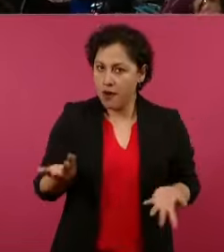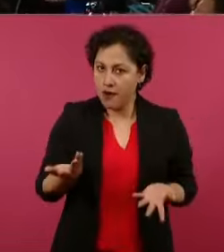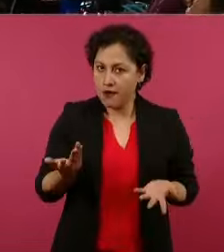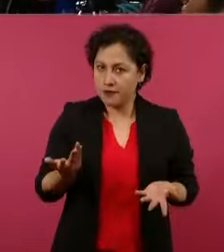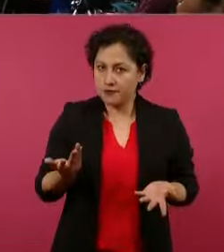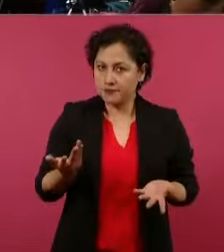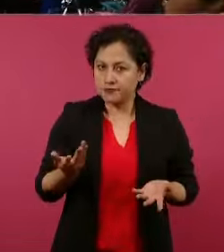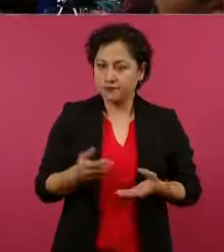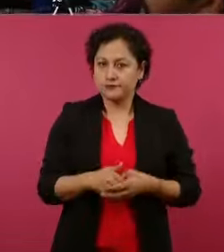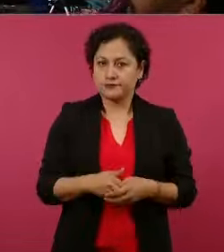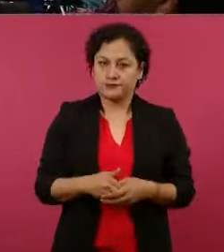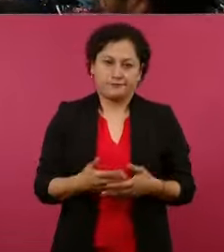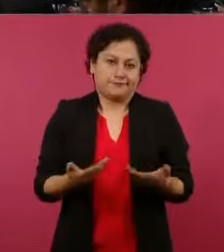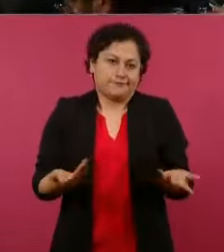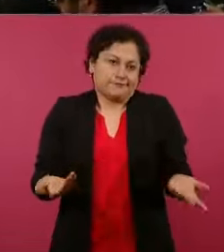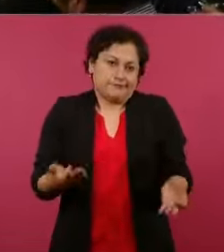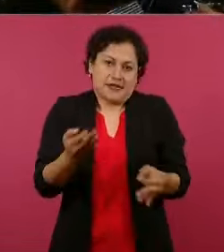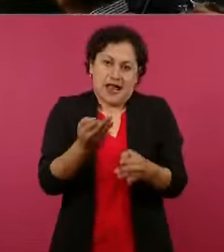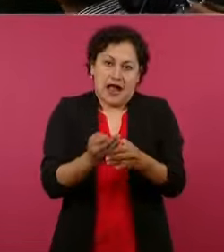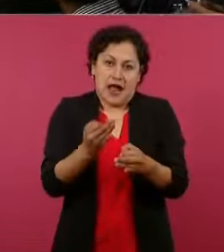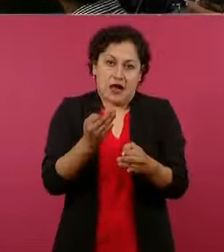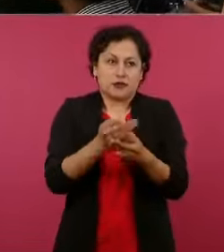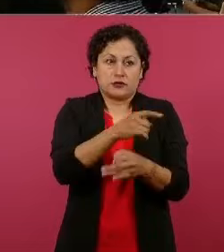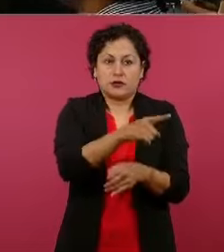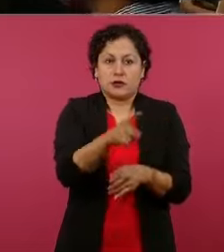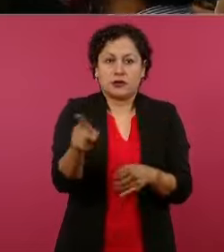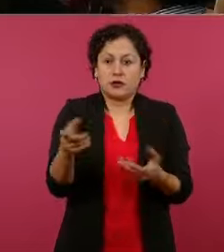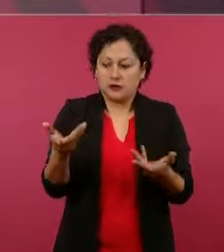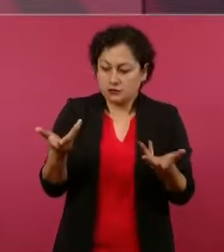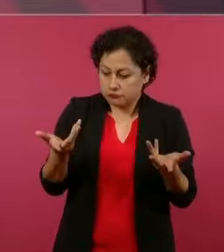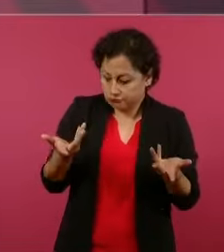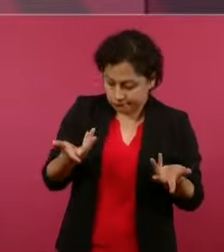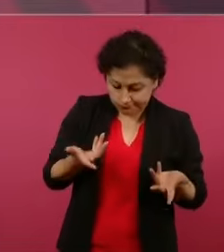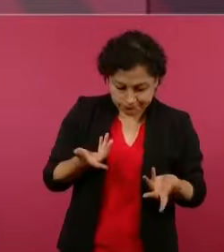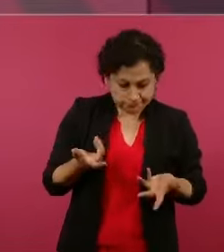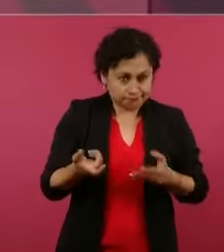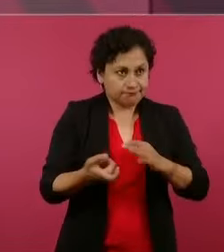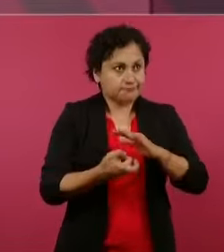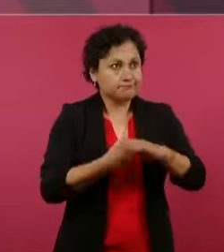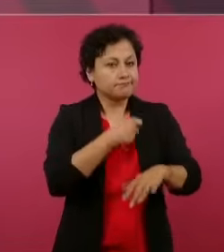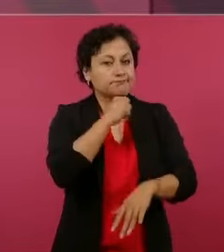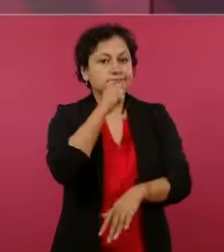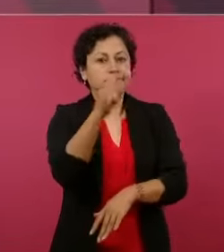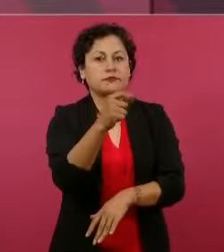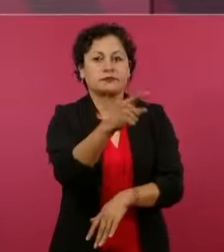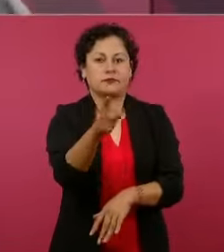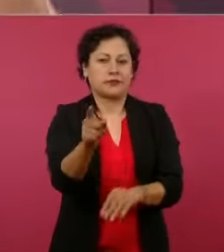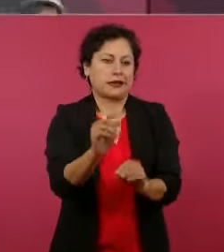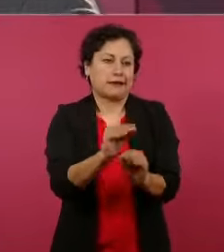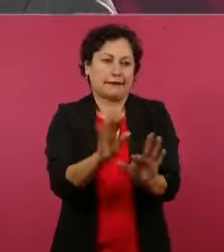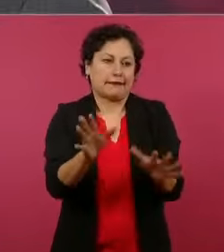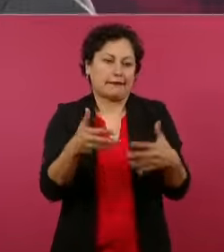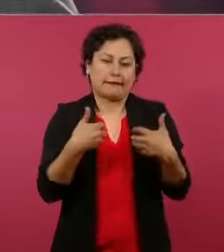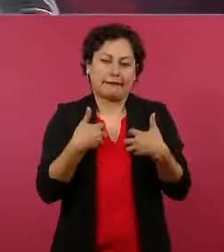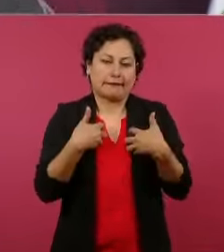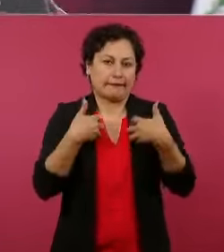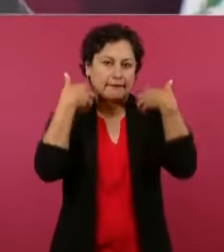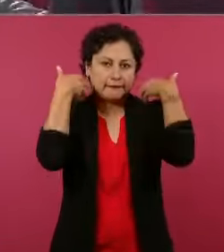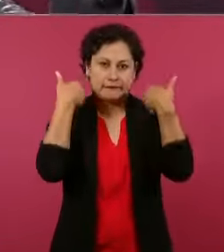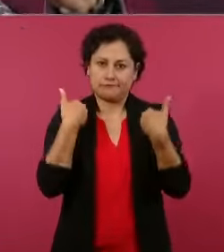pues es normal que estén enojados entonces por eso